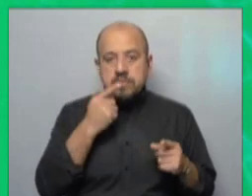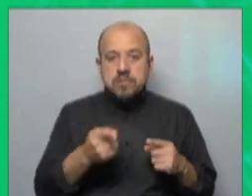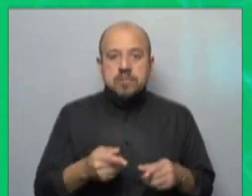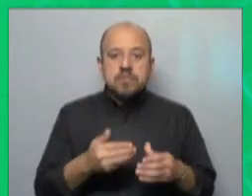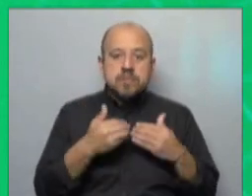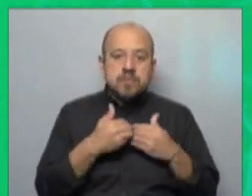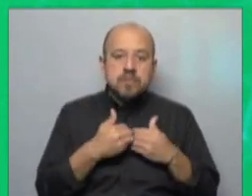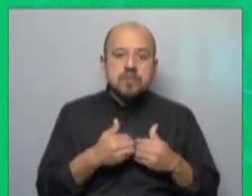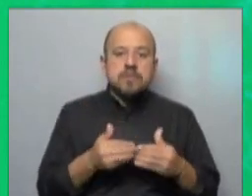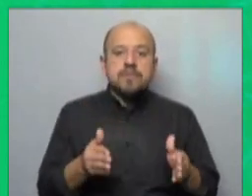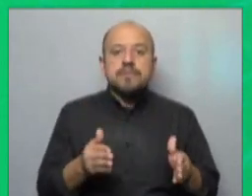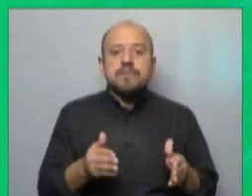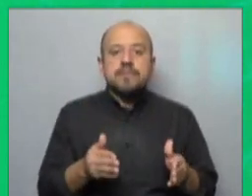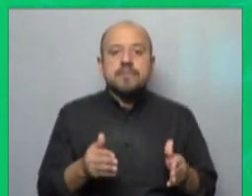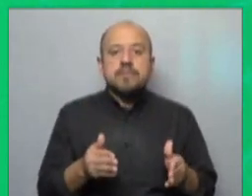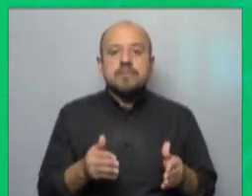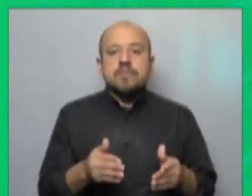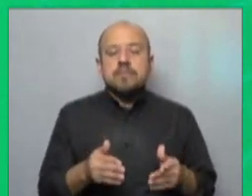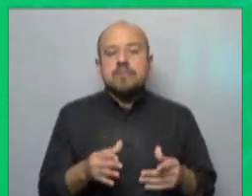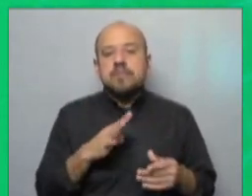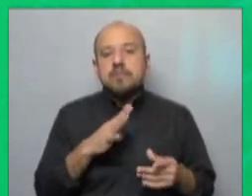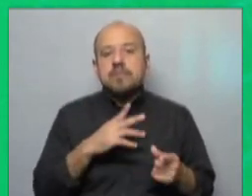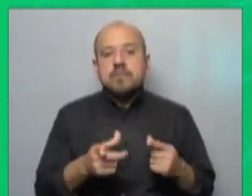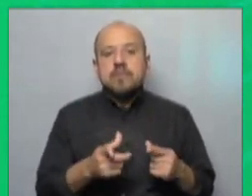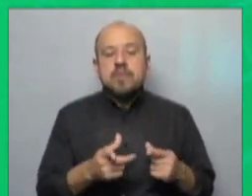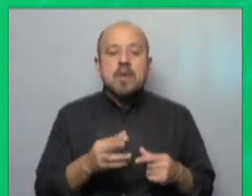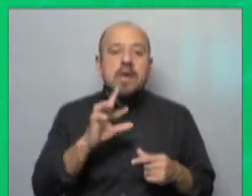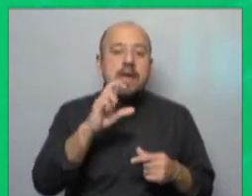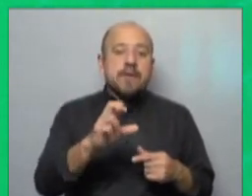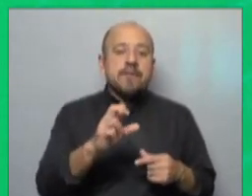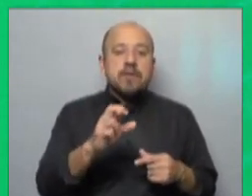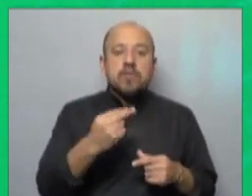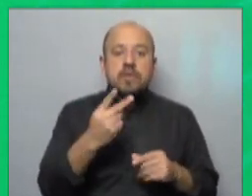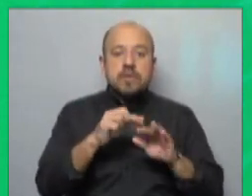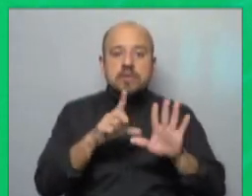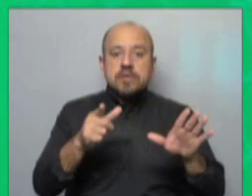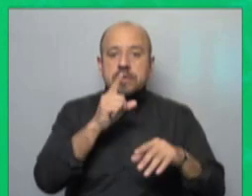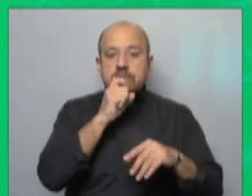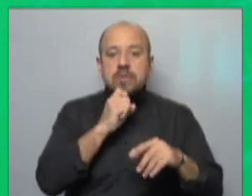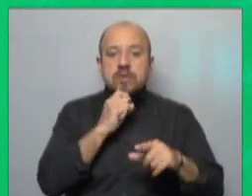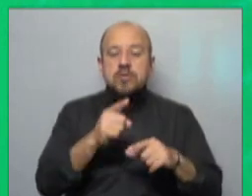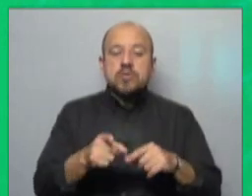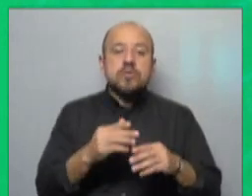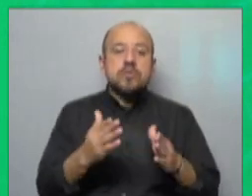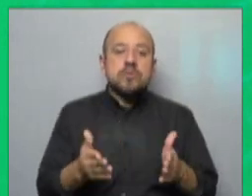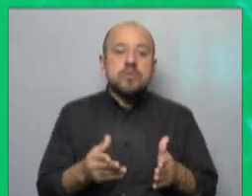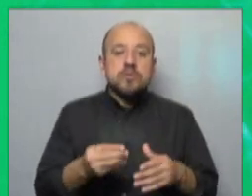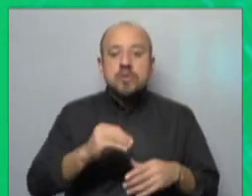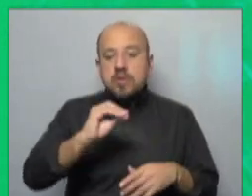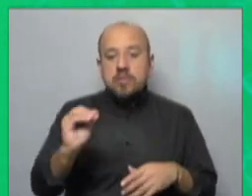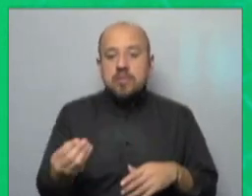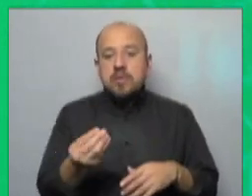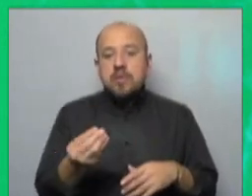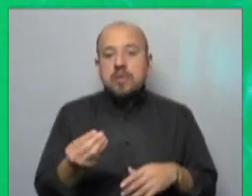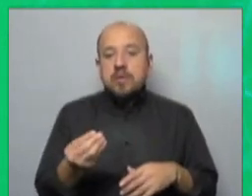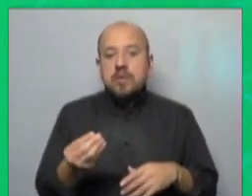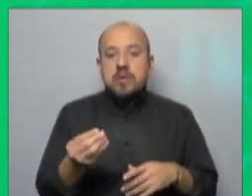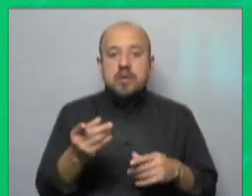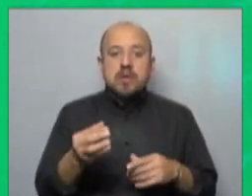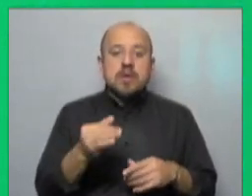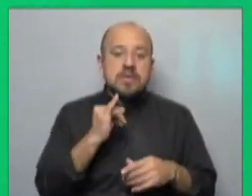empieza a ordenarse y después aparece el referéndum el referéndum en su resultado que si bien pierde el